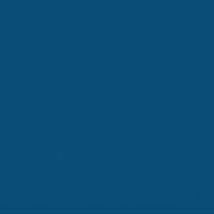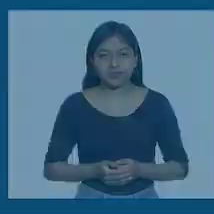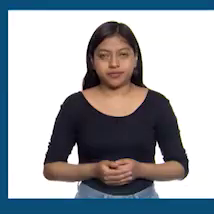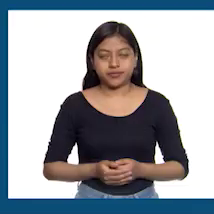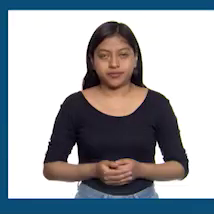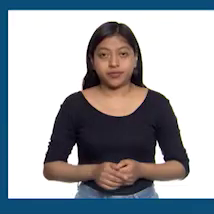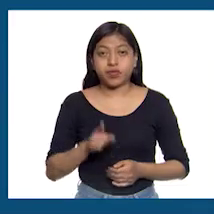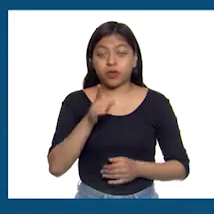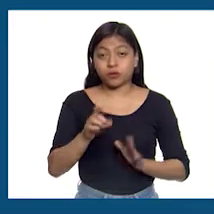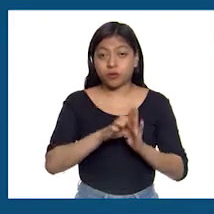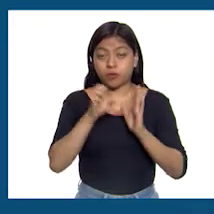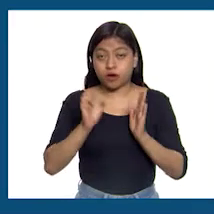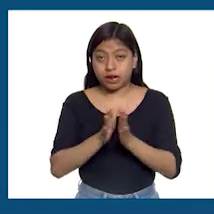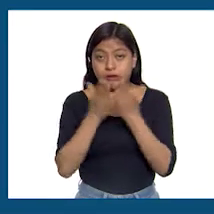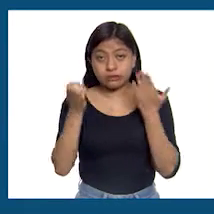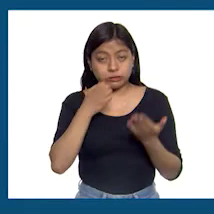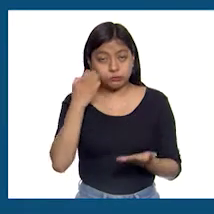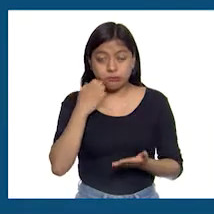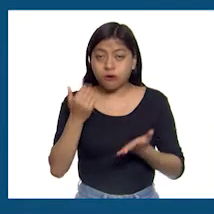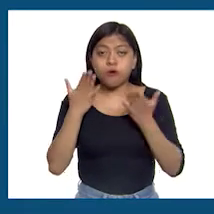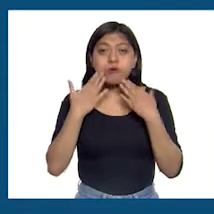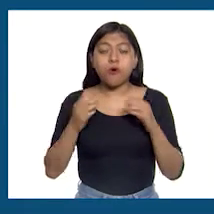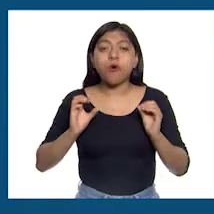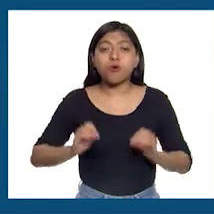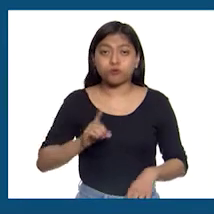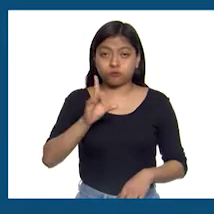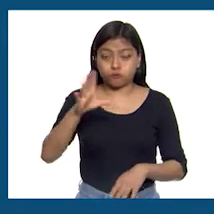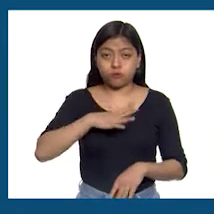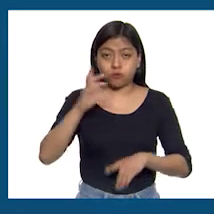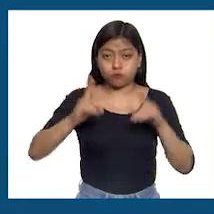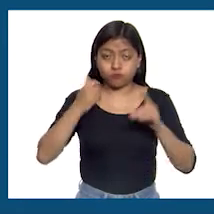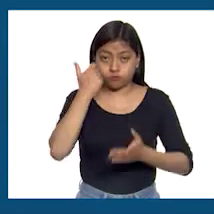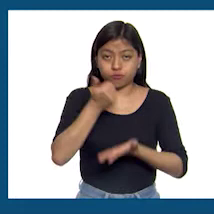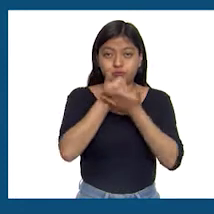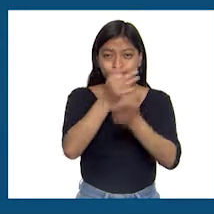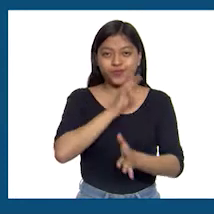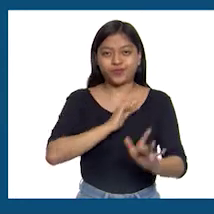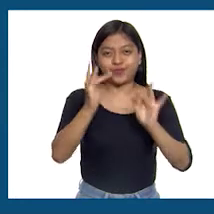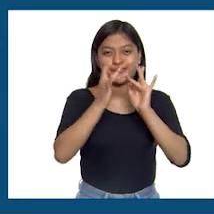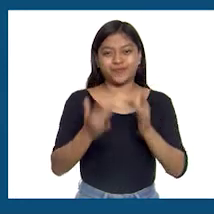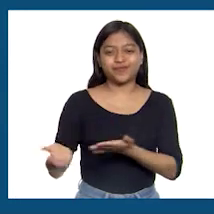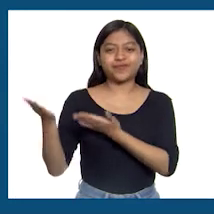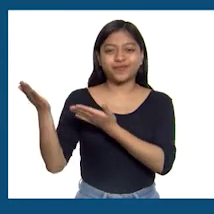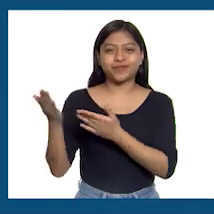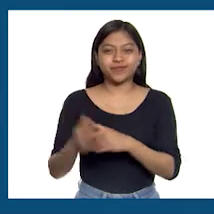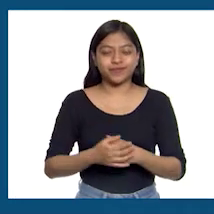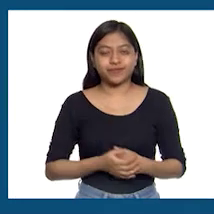Si no tienes el libro de texto o necesitas ayuda para responder las preguntas, contáctanos.